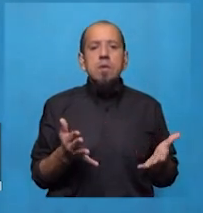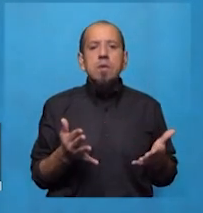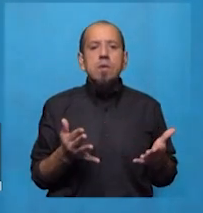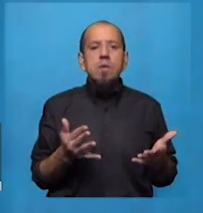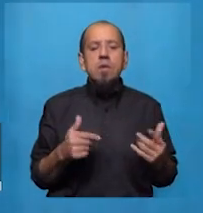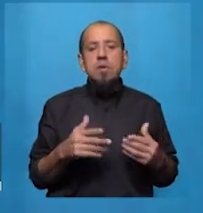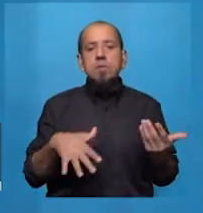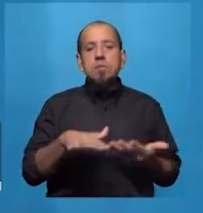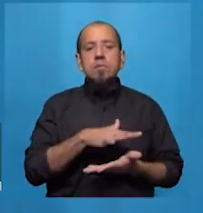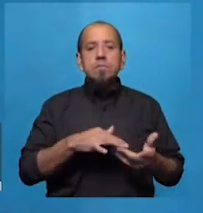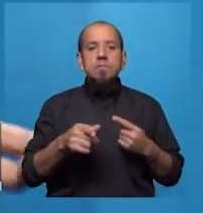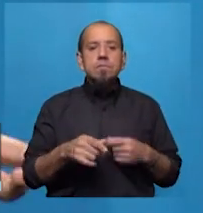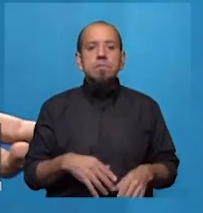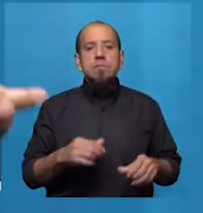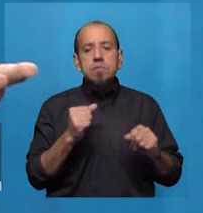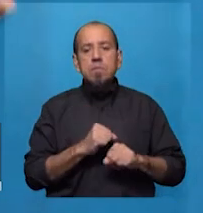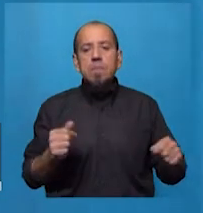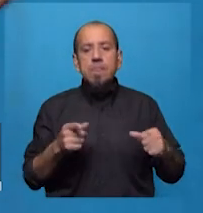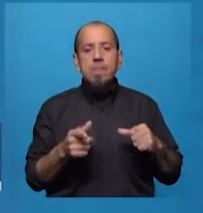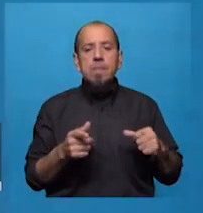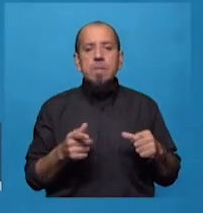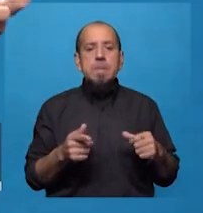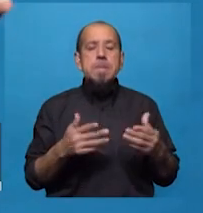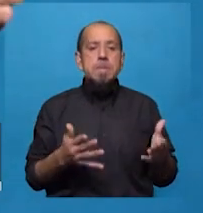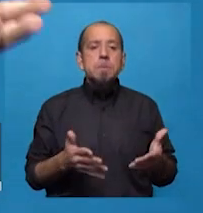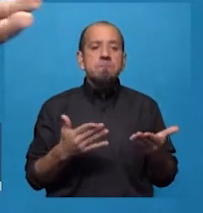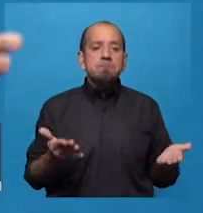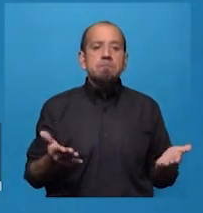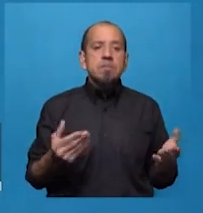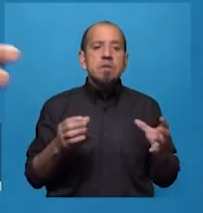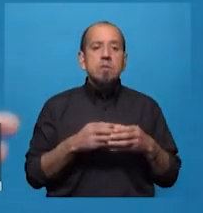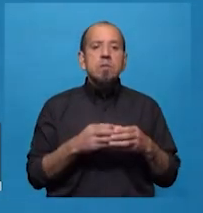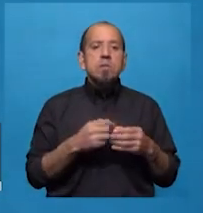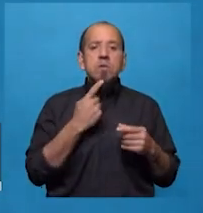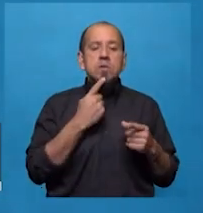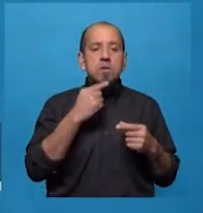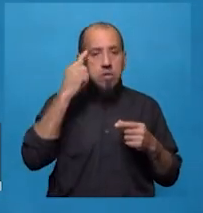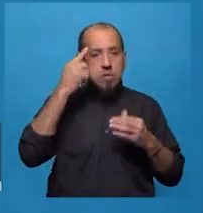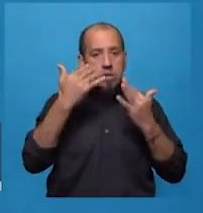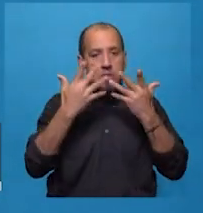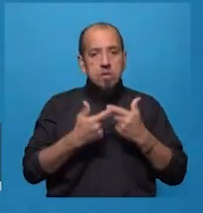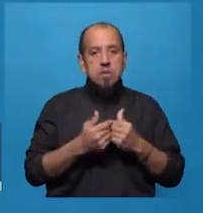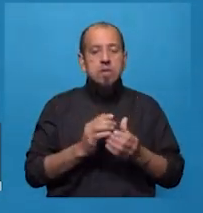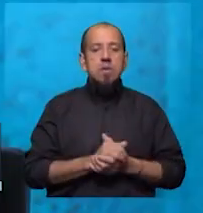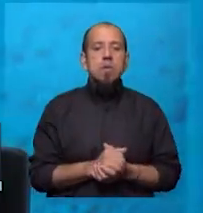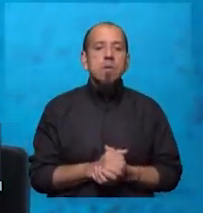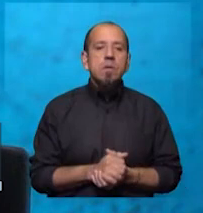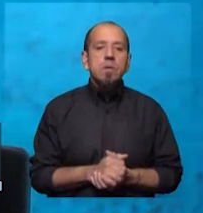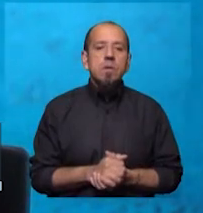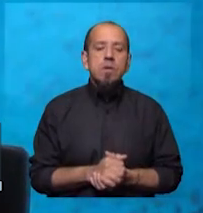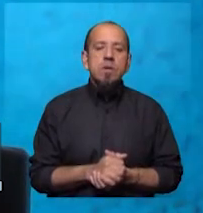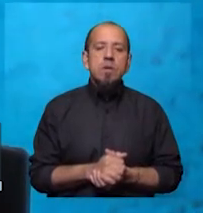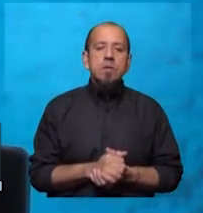revertir esta situación y Por ende lo que queremos ver es bueno Qué partido del oficialismo sustenta en esta estrategia ahora